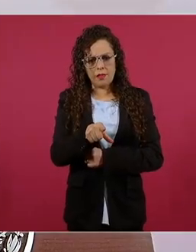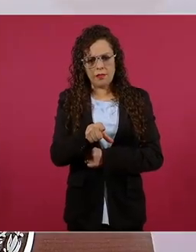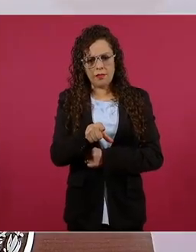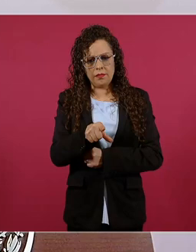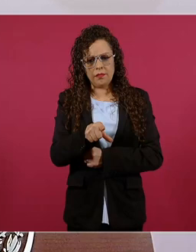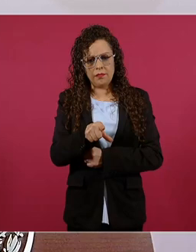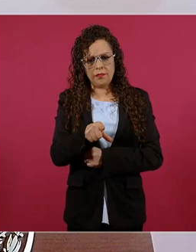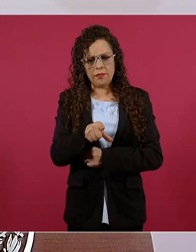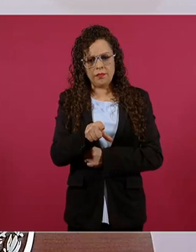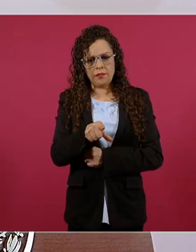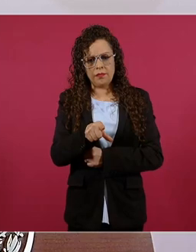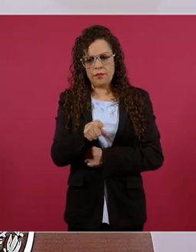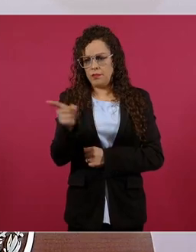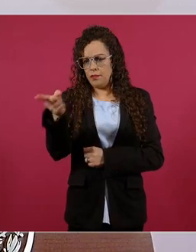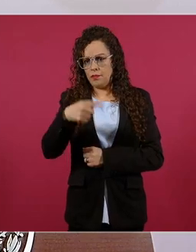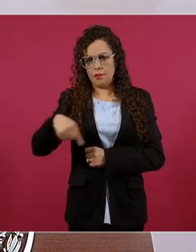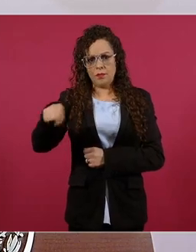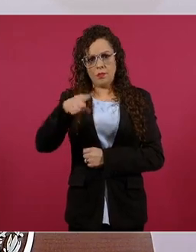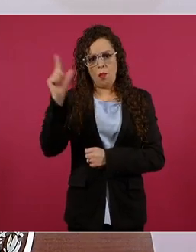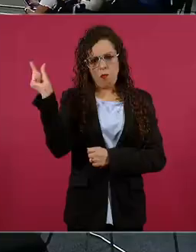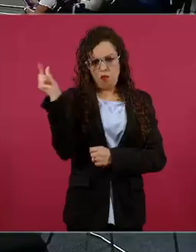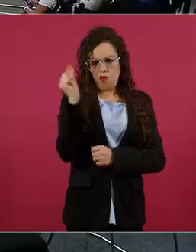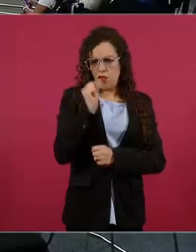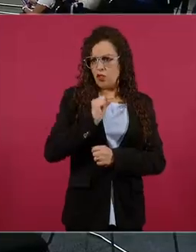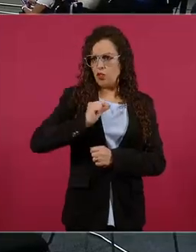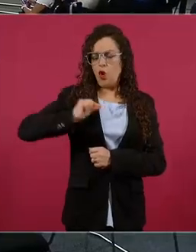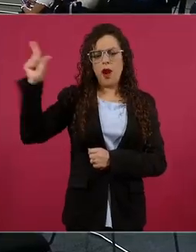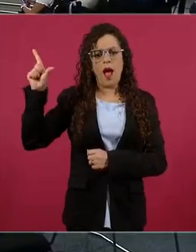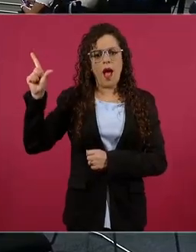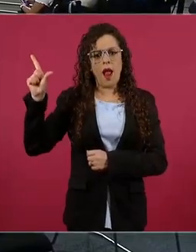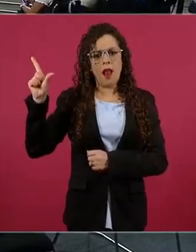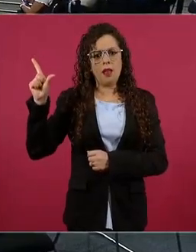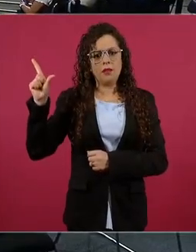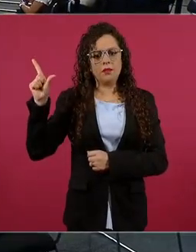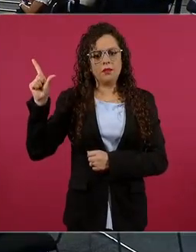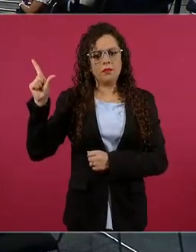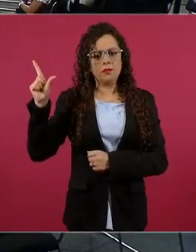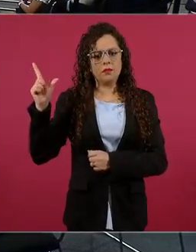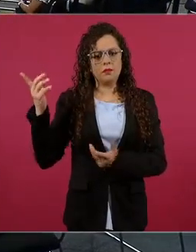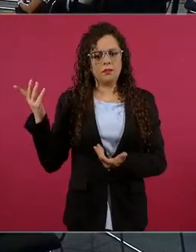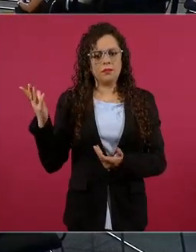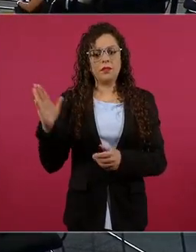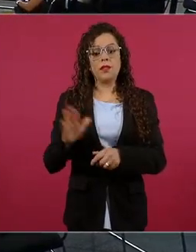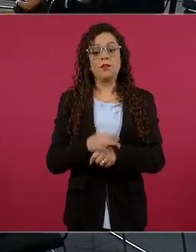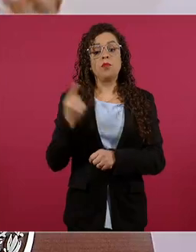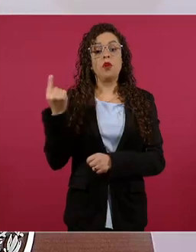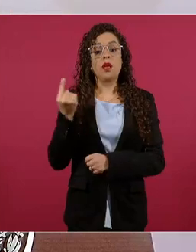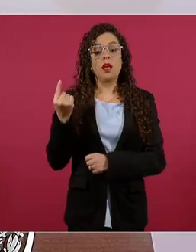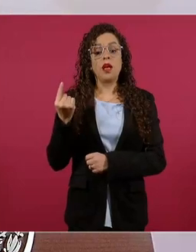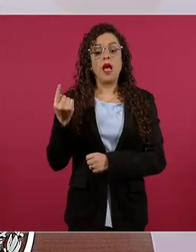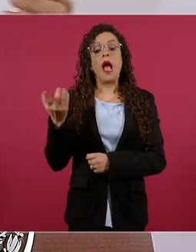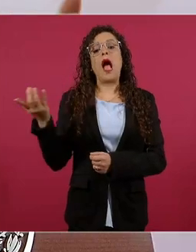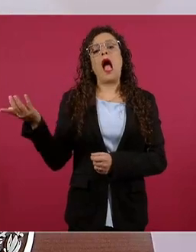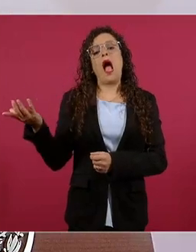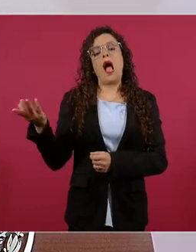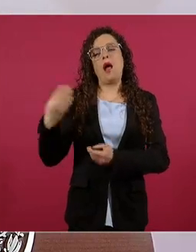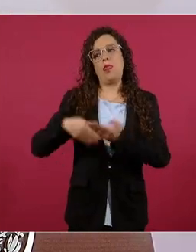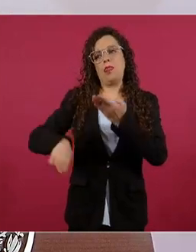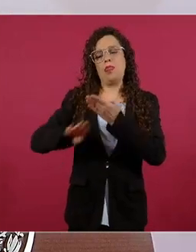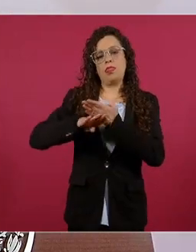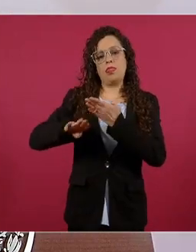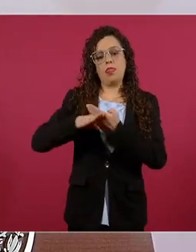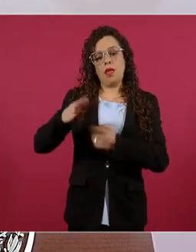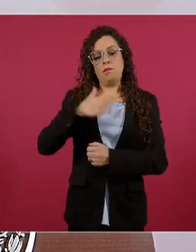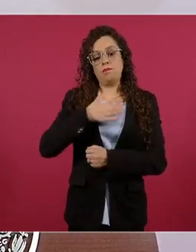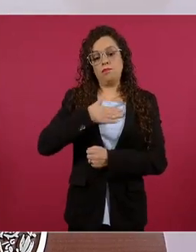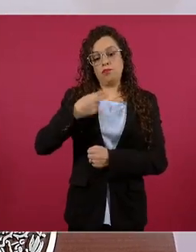ustedes que son mirones profesionales, o sea, porque si no nos van a acusar a nosotros de que estamos